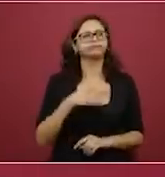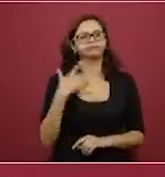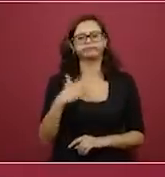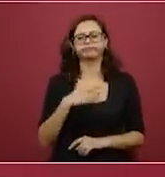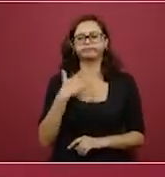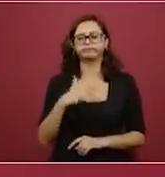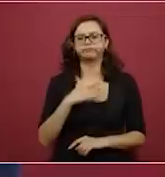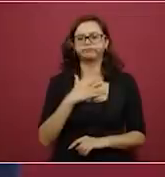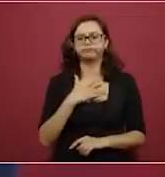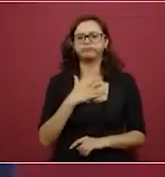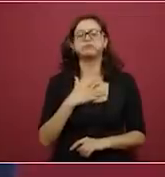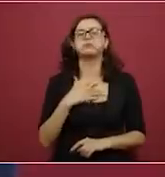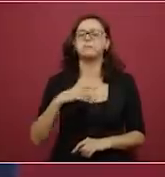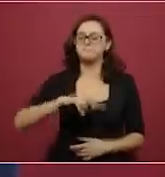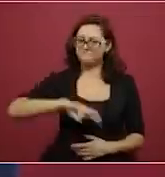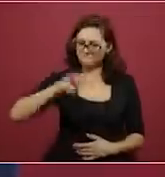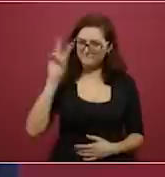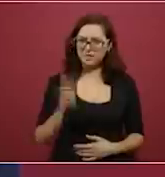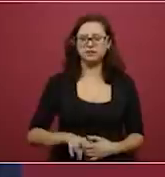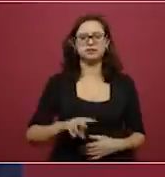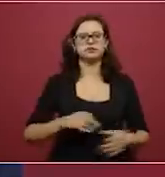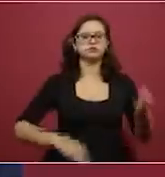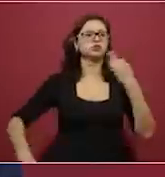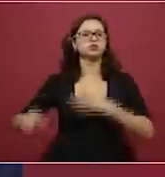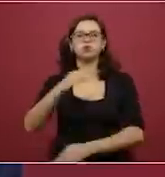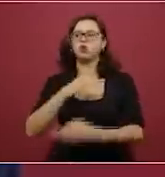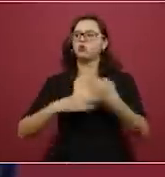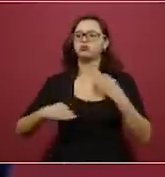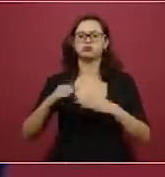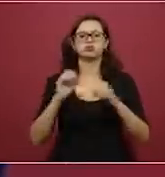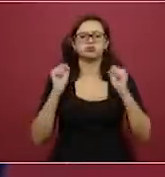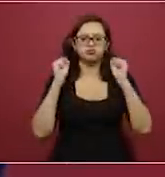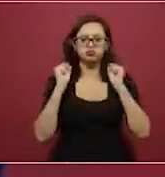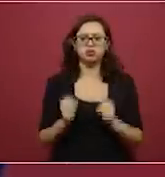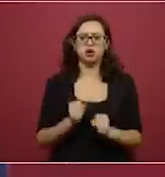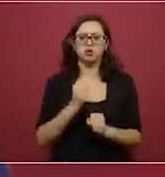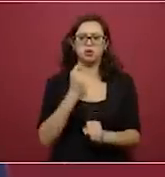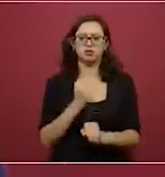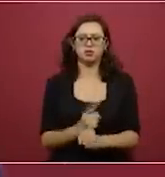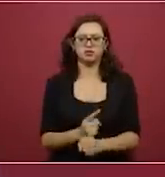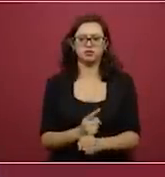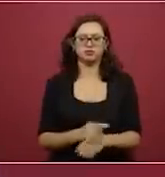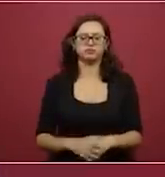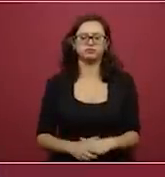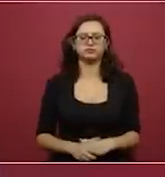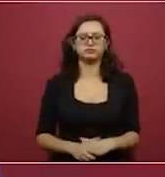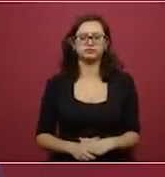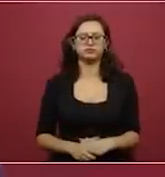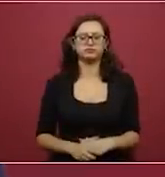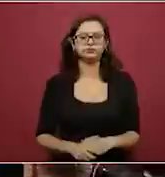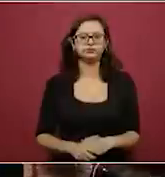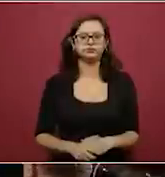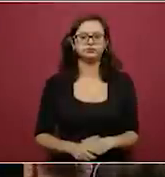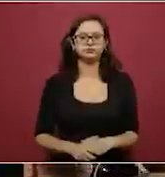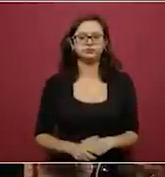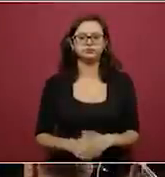podamos garantizar la seguridad pública y le voy a dar la palabra